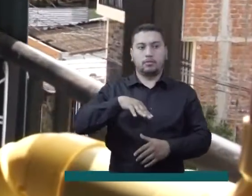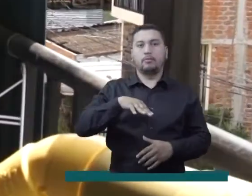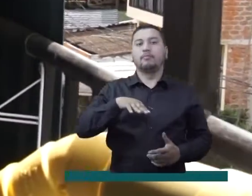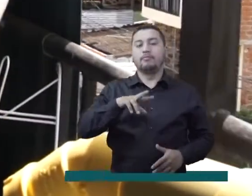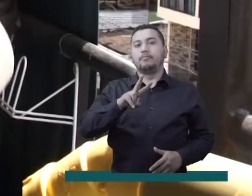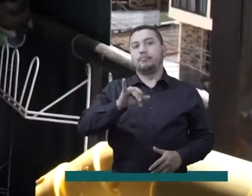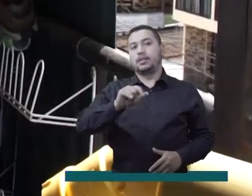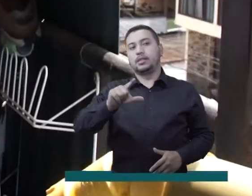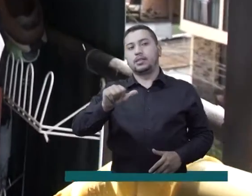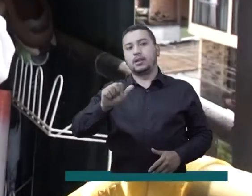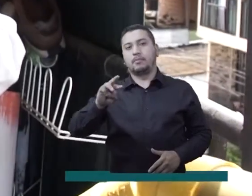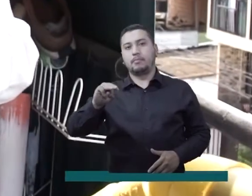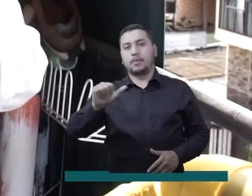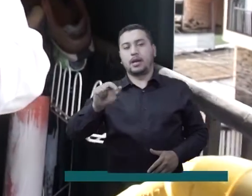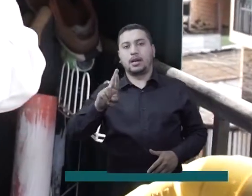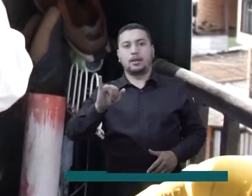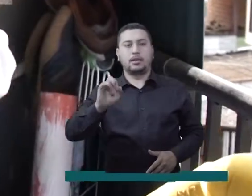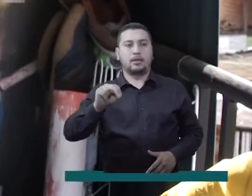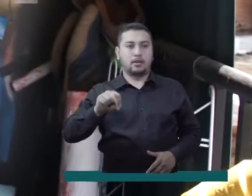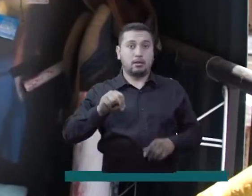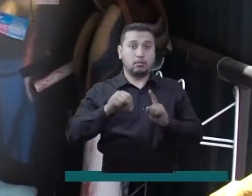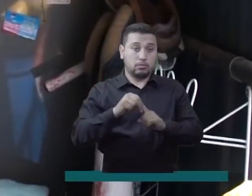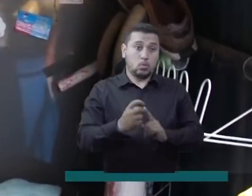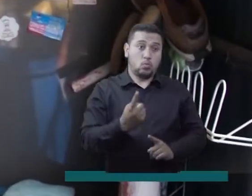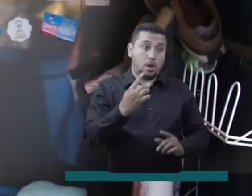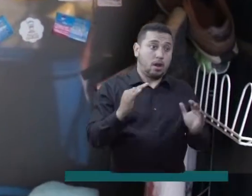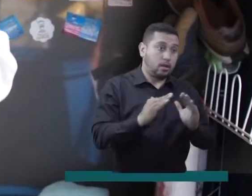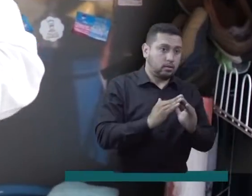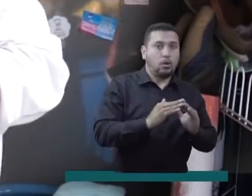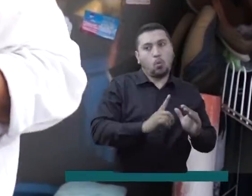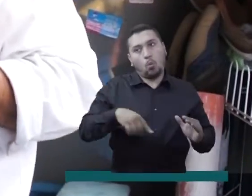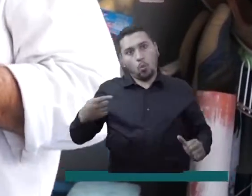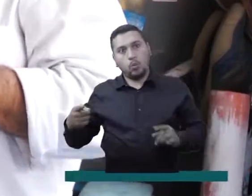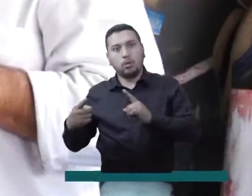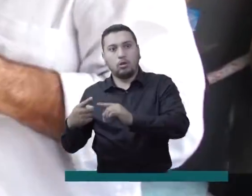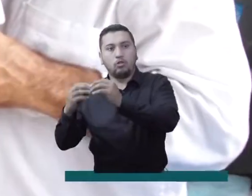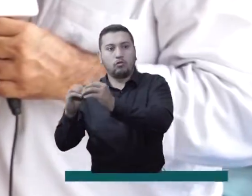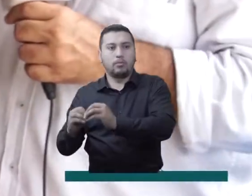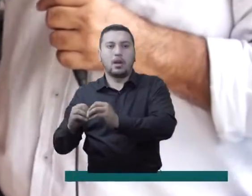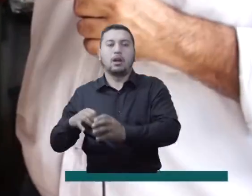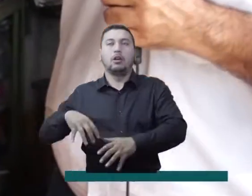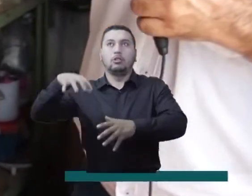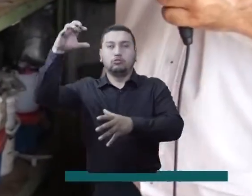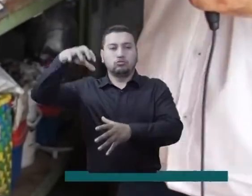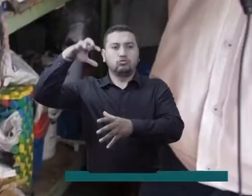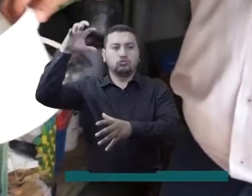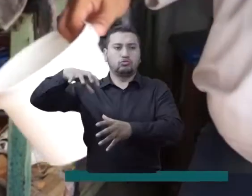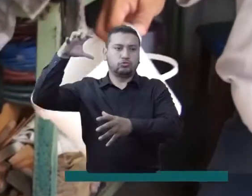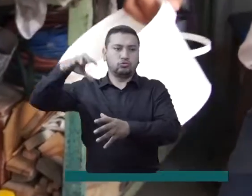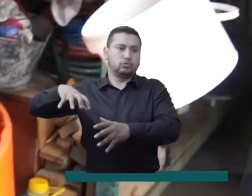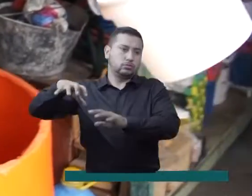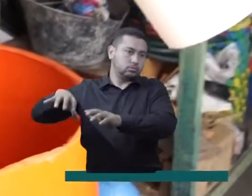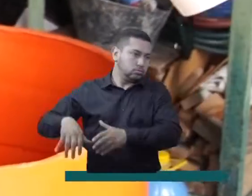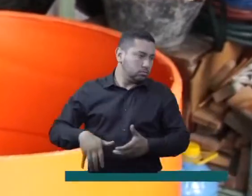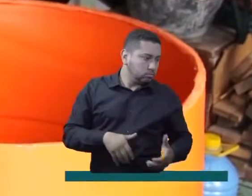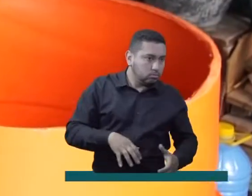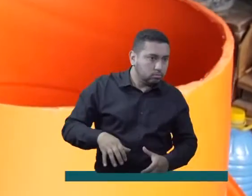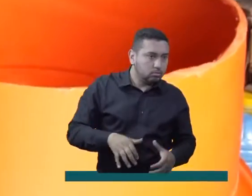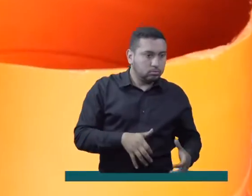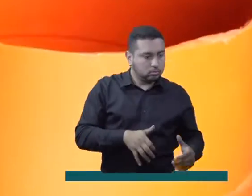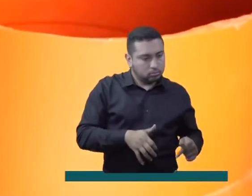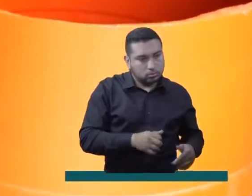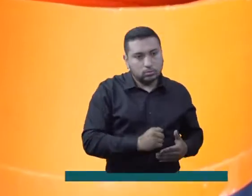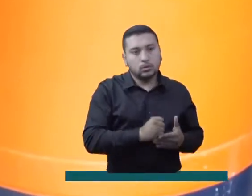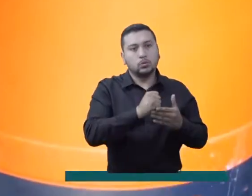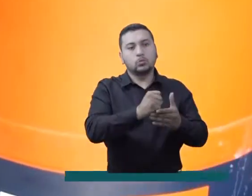comunidad del barrio Villa Marín de Ibagué para recolectar agua. Ya hay de esto en varias viviendas. Ellos recolectan el agua lluvia y de esta